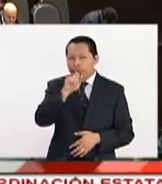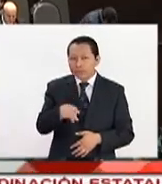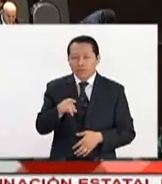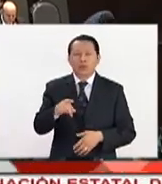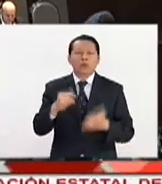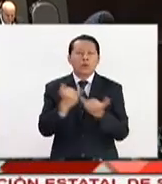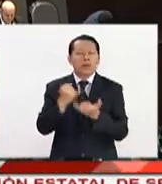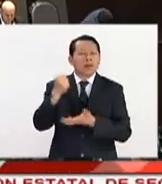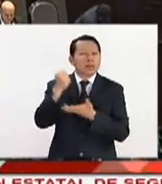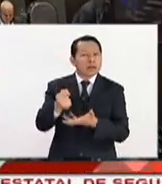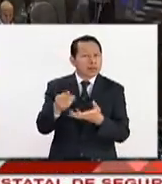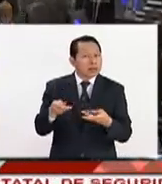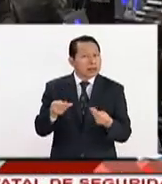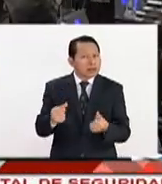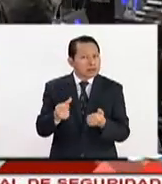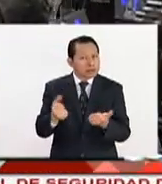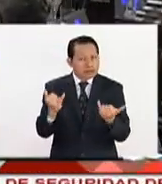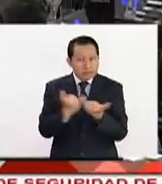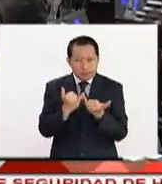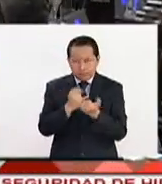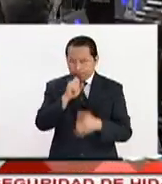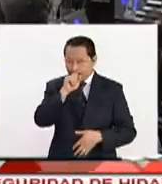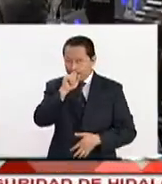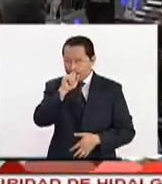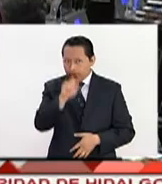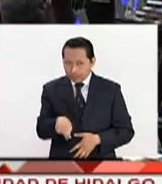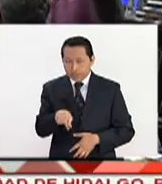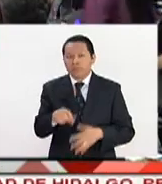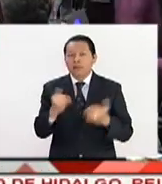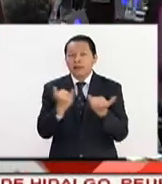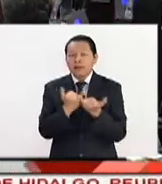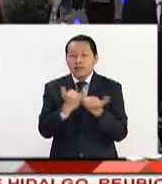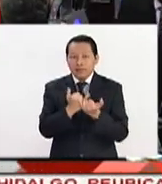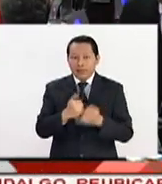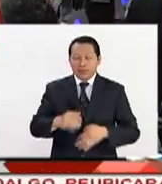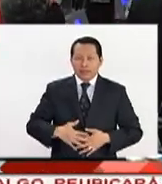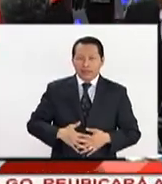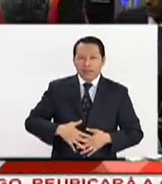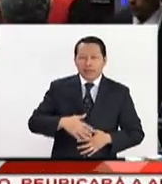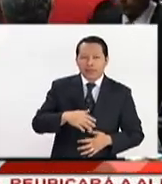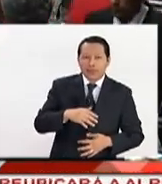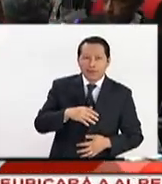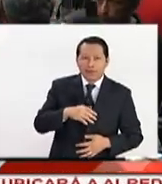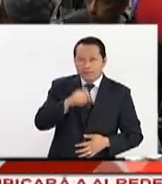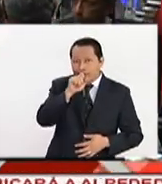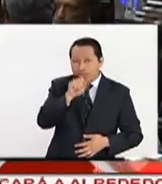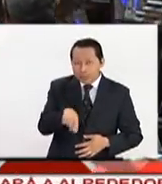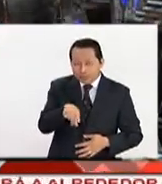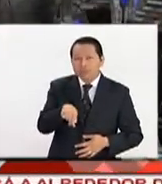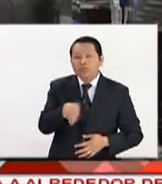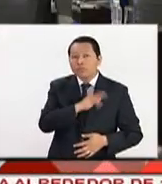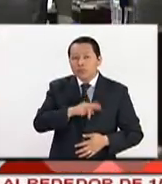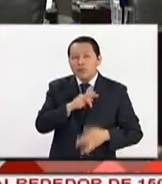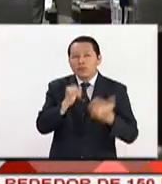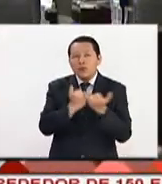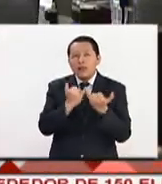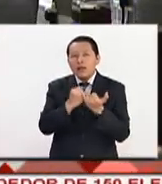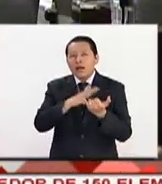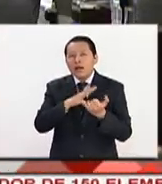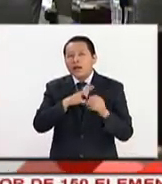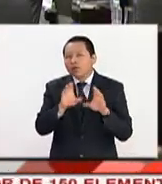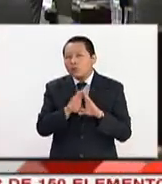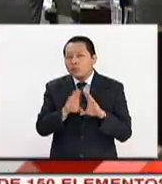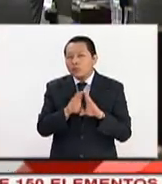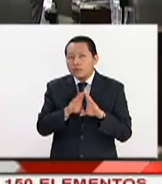de egresos de la Federación para el ejercicio fiscal 2018. De esta forma y con base a la Ley de Ingresos de la Federación, el Gobierno